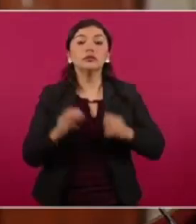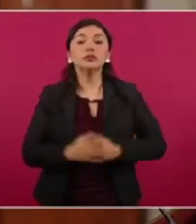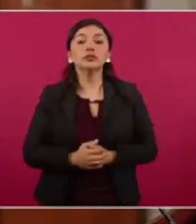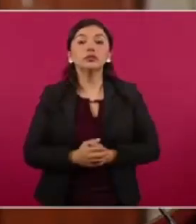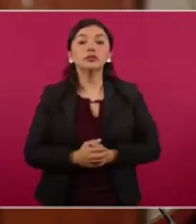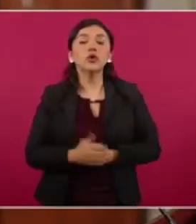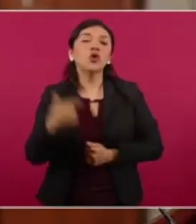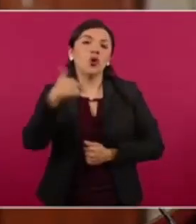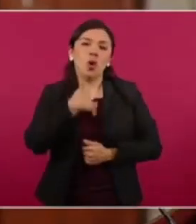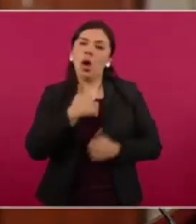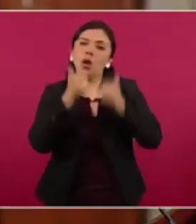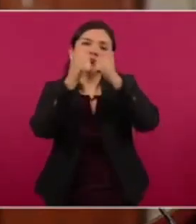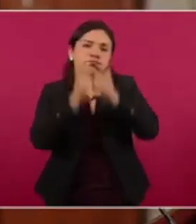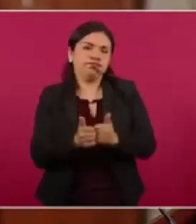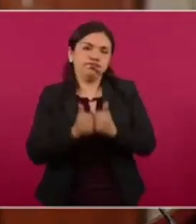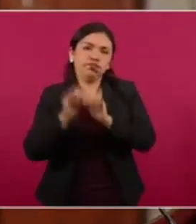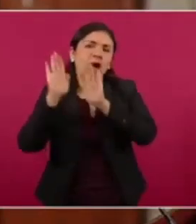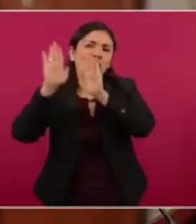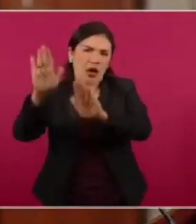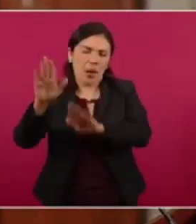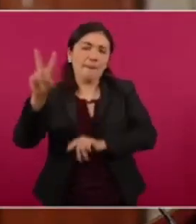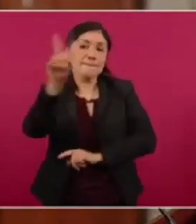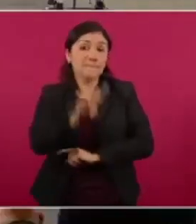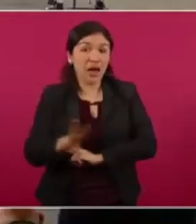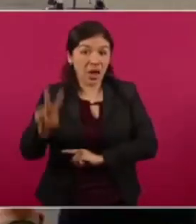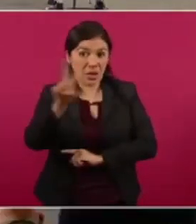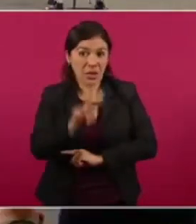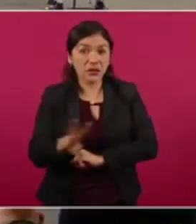quedaríamos allá viernes para